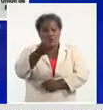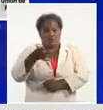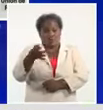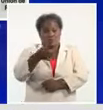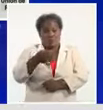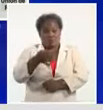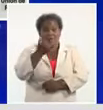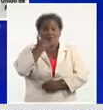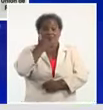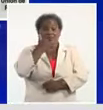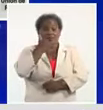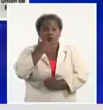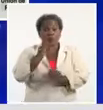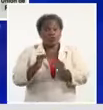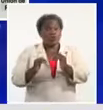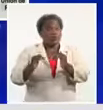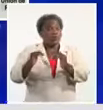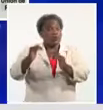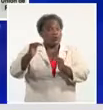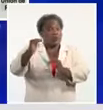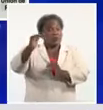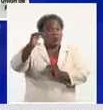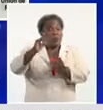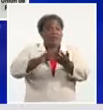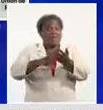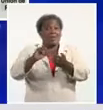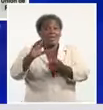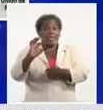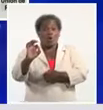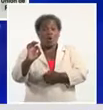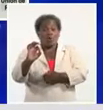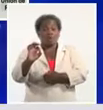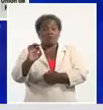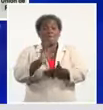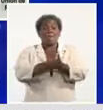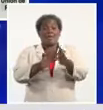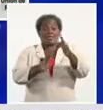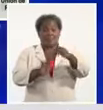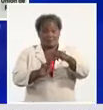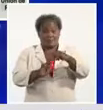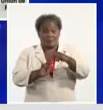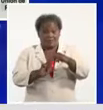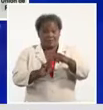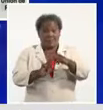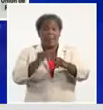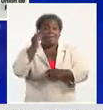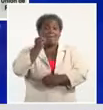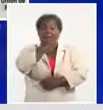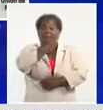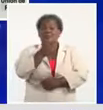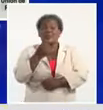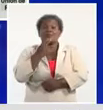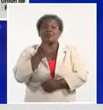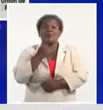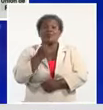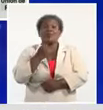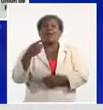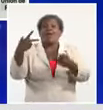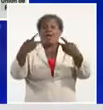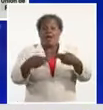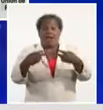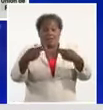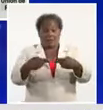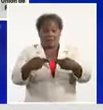elevadas, Perico, Matanzas, Martí, Cárdenas, Limonar, Los Jarabos y Los